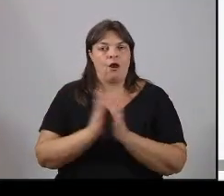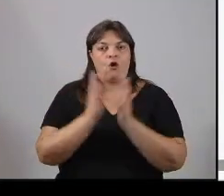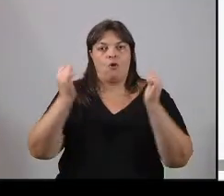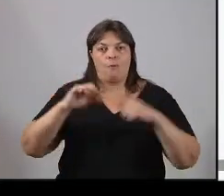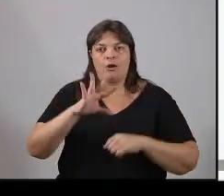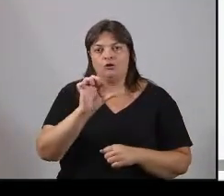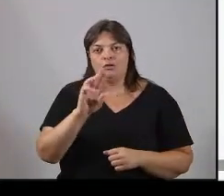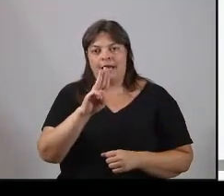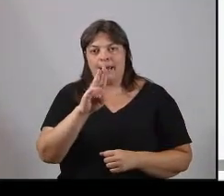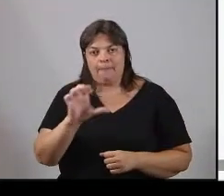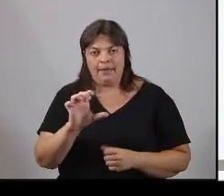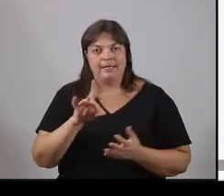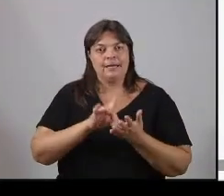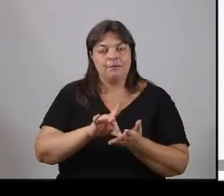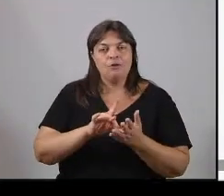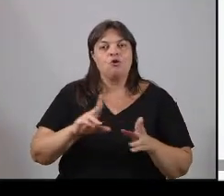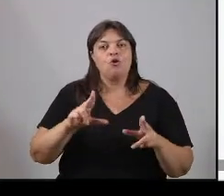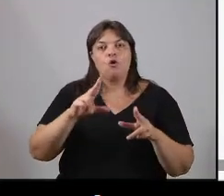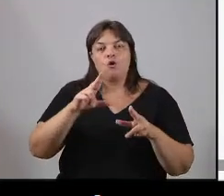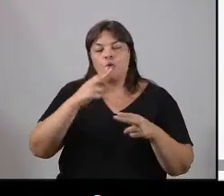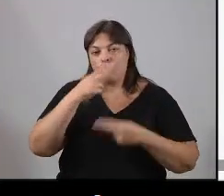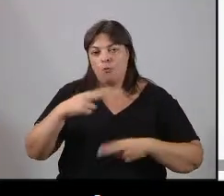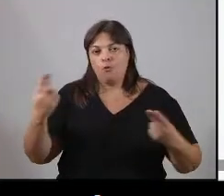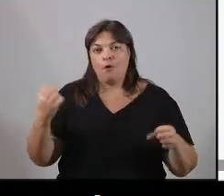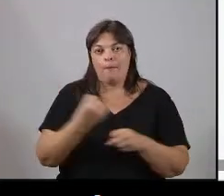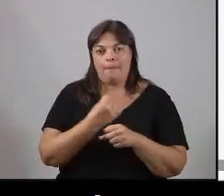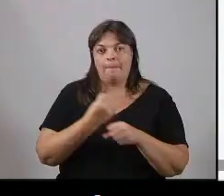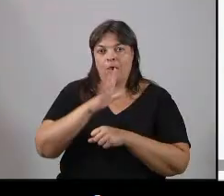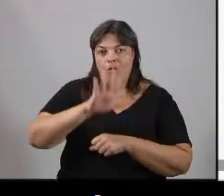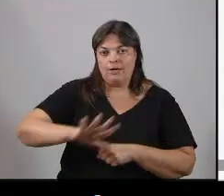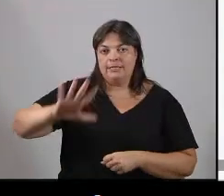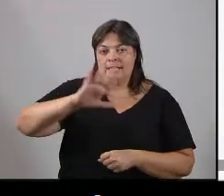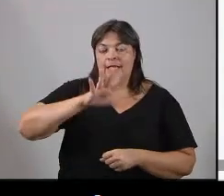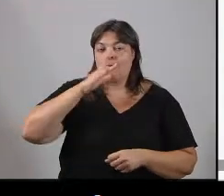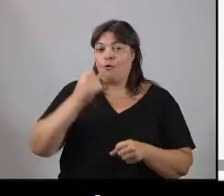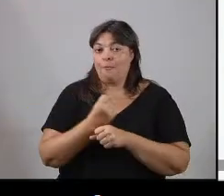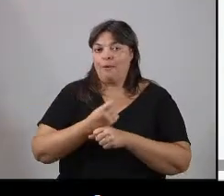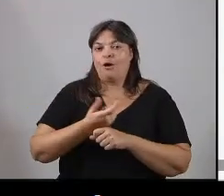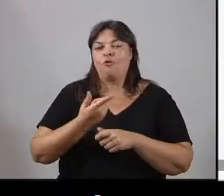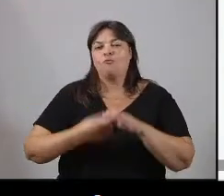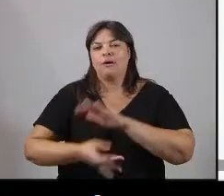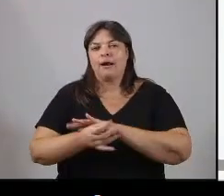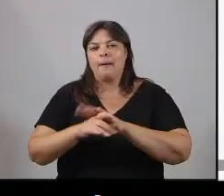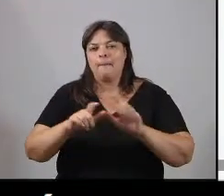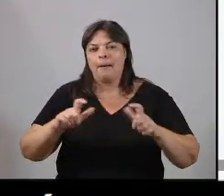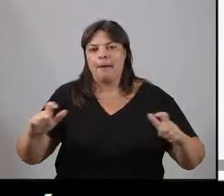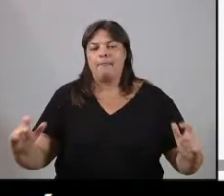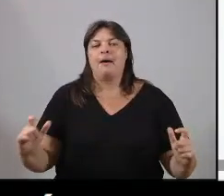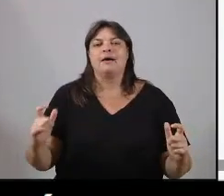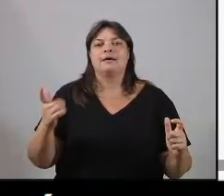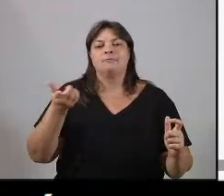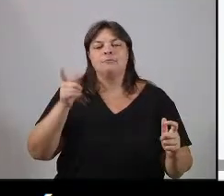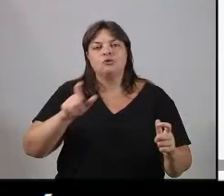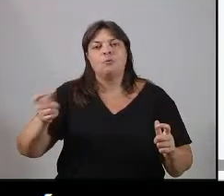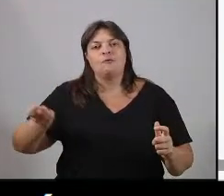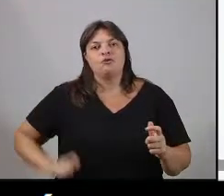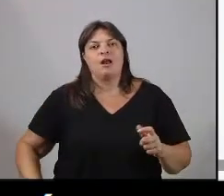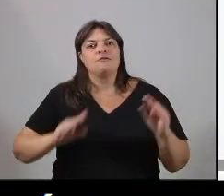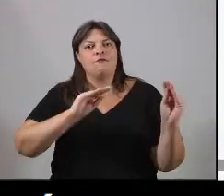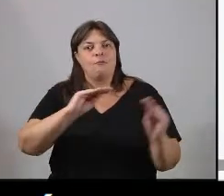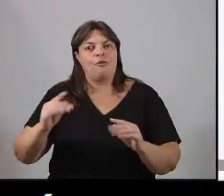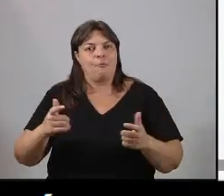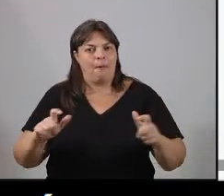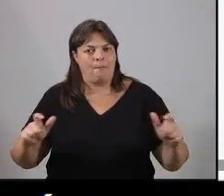el Servicio Público de Empleo Estatal, para crear más empleo y formar a más profesionales.